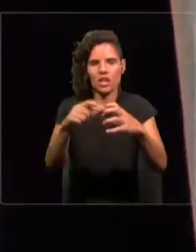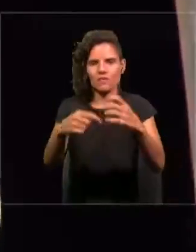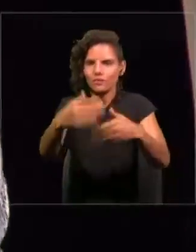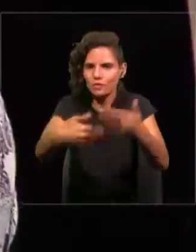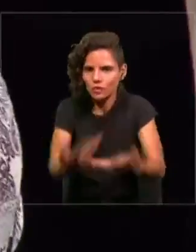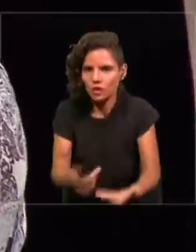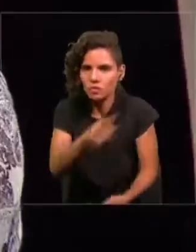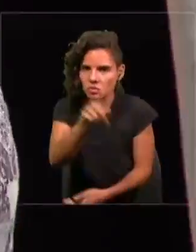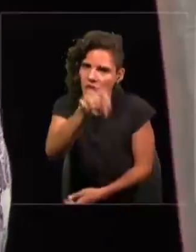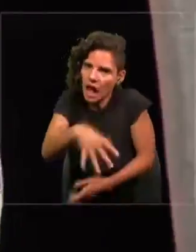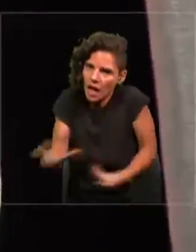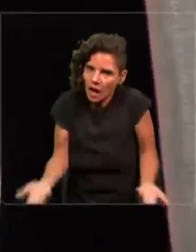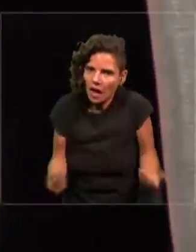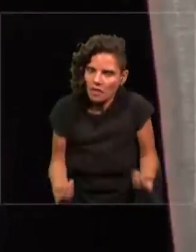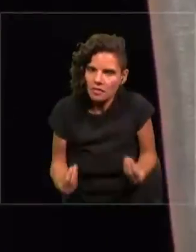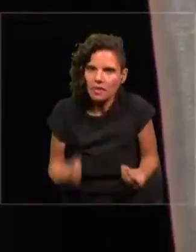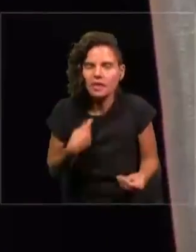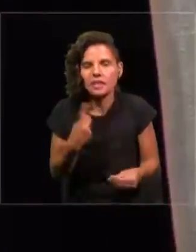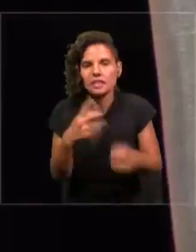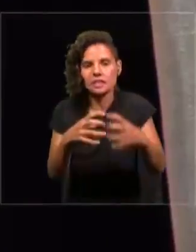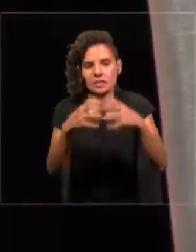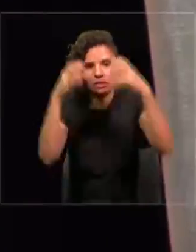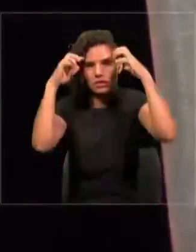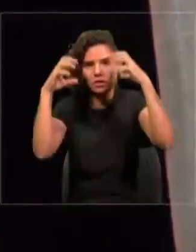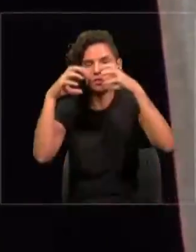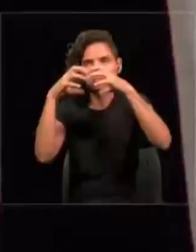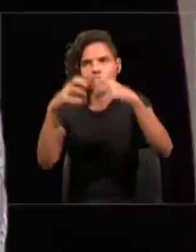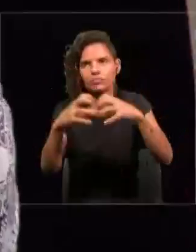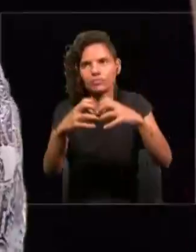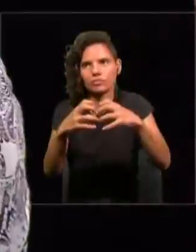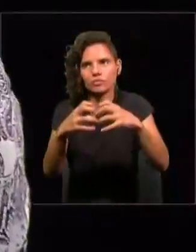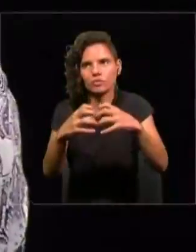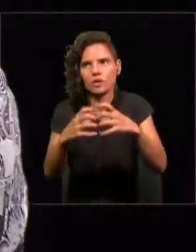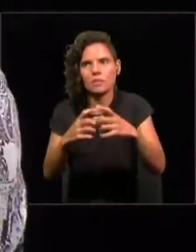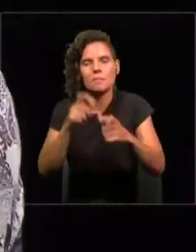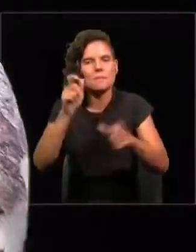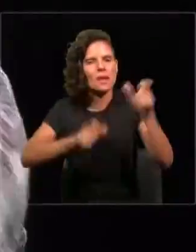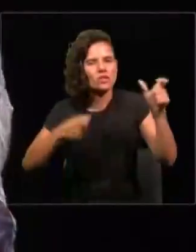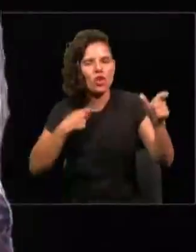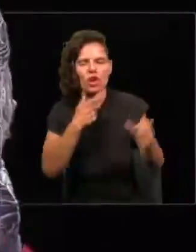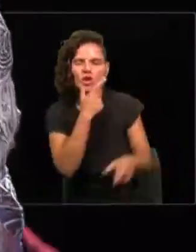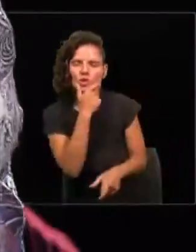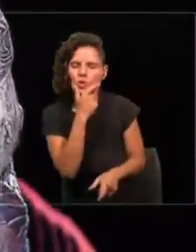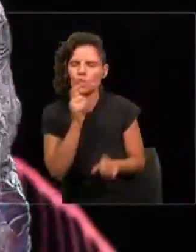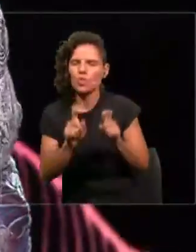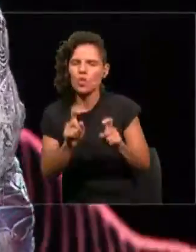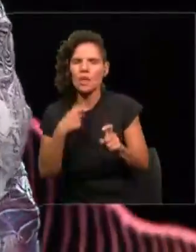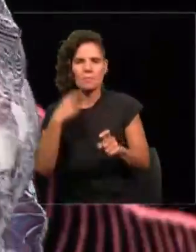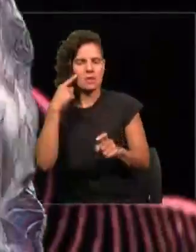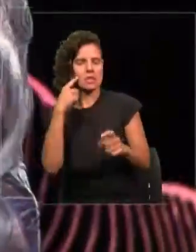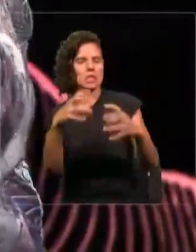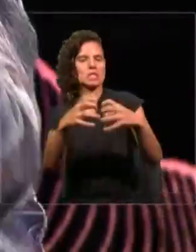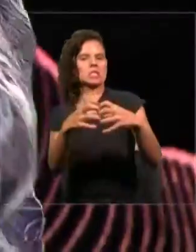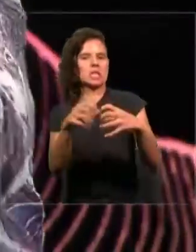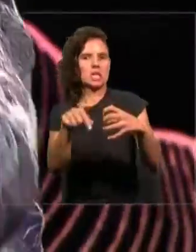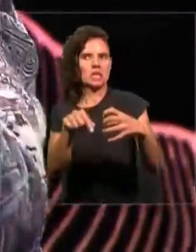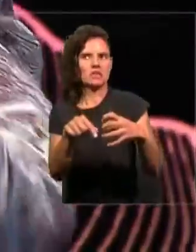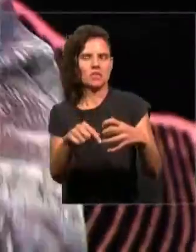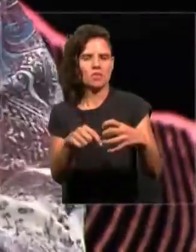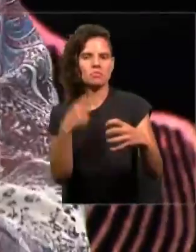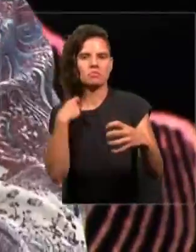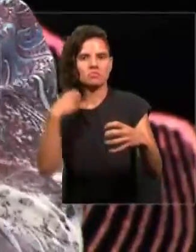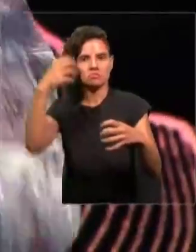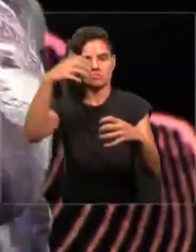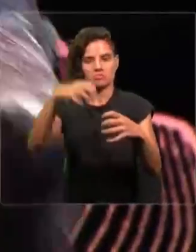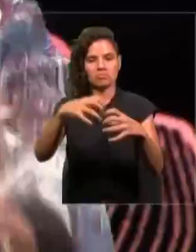Ustedes saben que algunas exageradas, conspicuas personas piensan que es el cerebro, analizando el